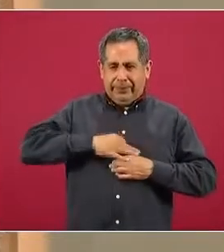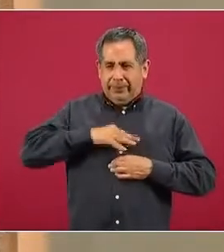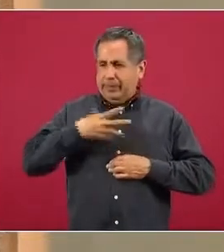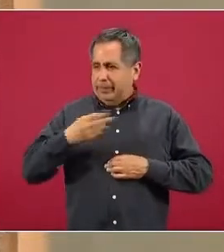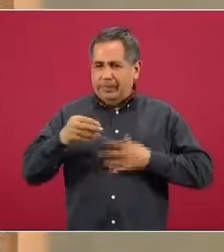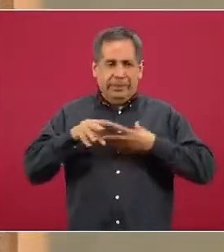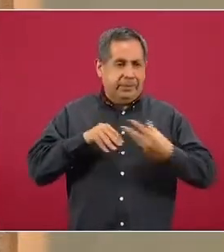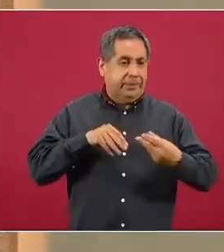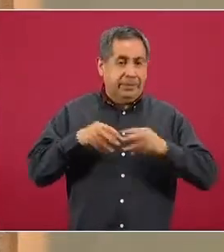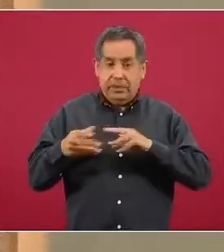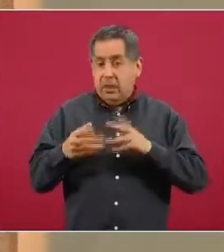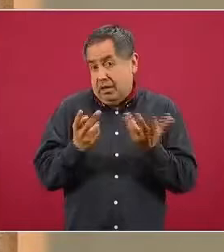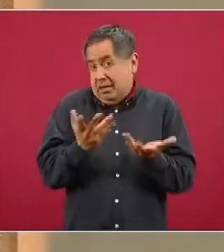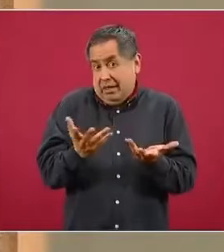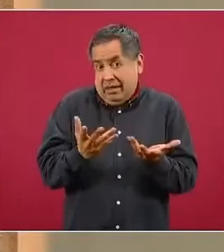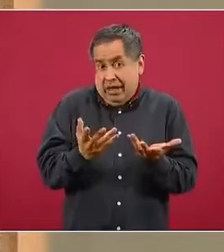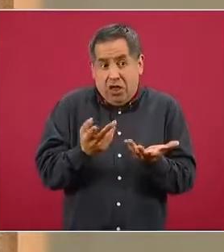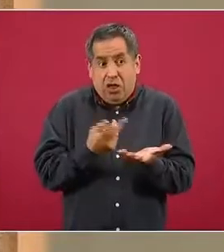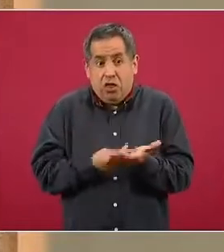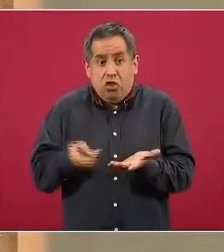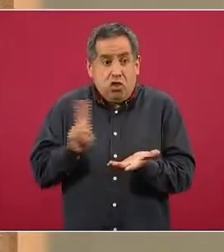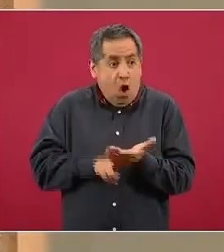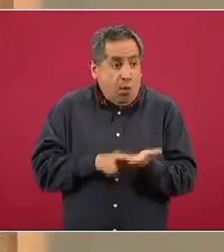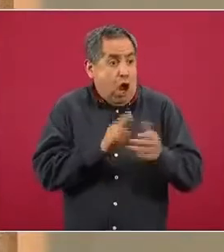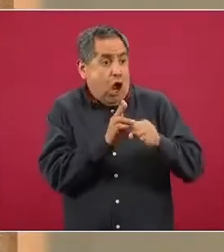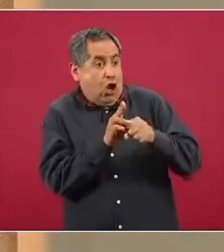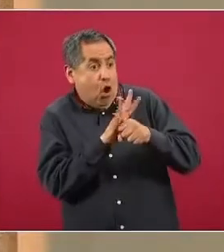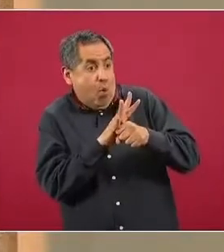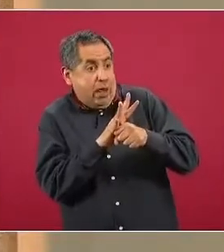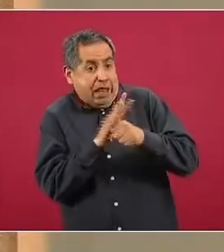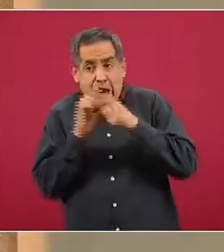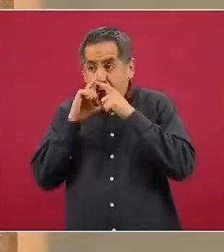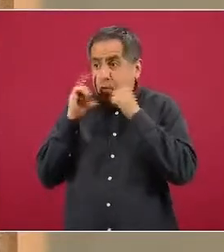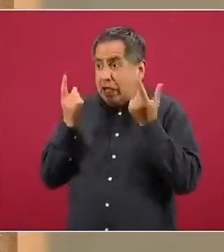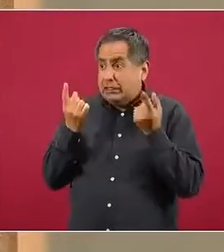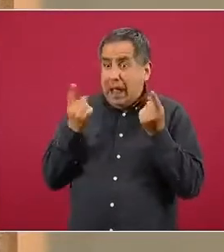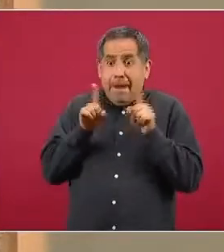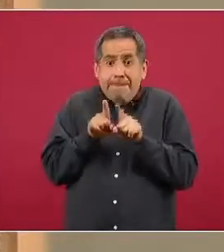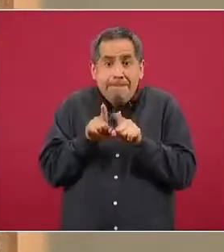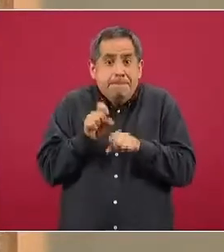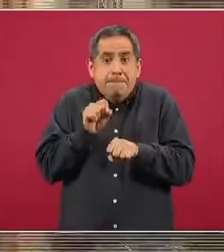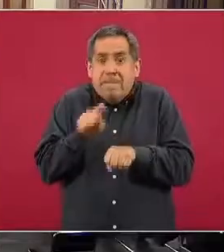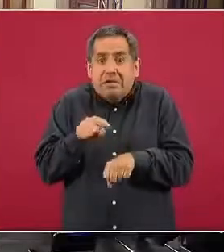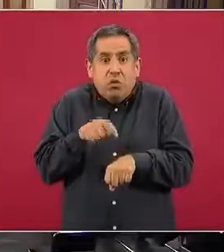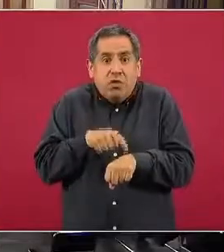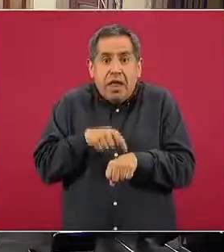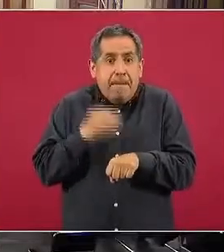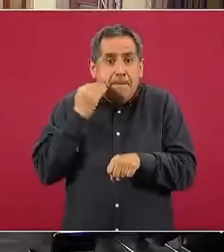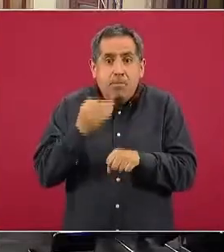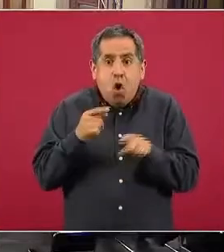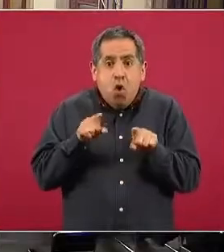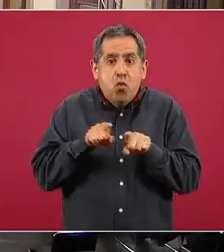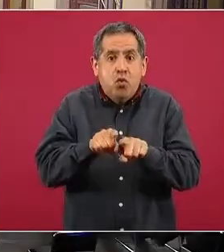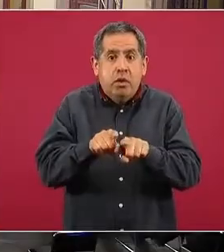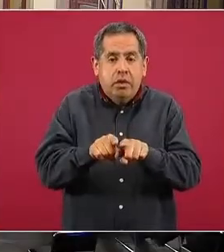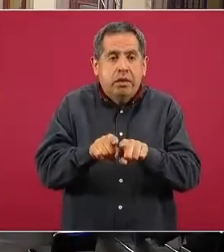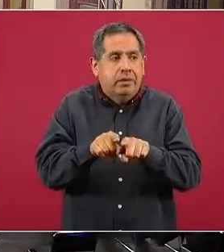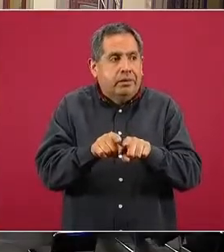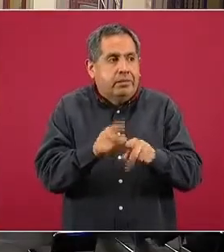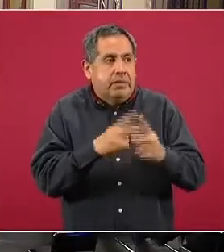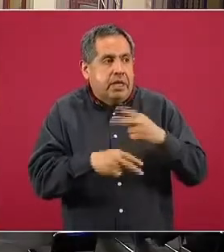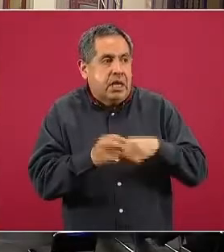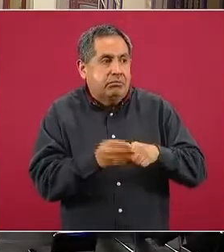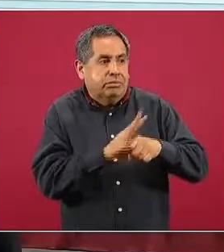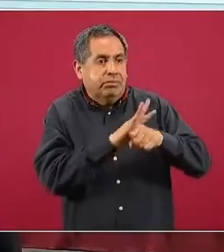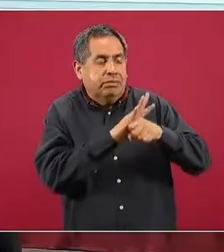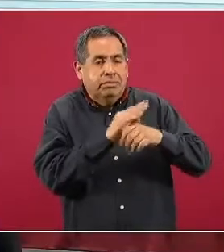tener un encuentro en el tiempo, y cuando la influenza empezara a aumentar, también COVID-19 empezara a aumentar. Esto ya